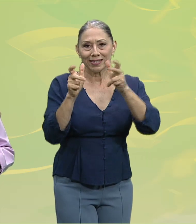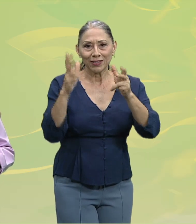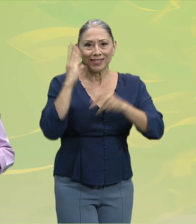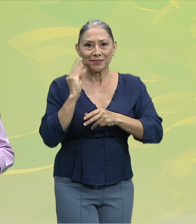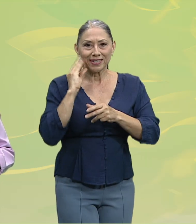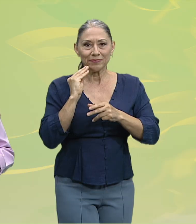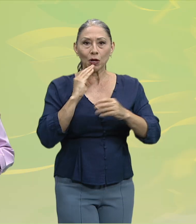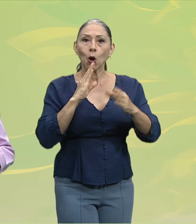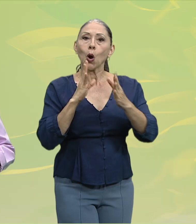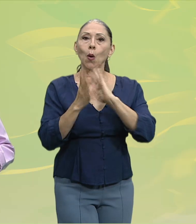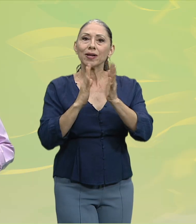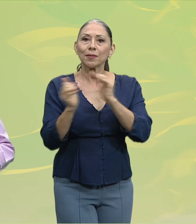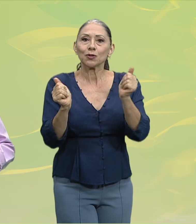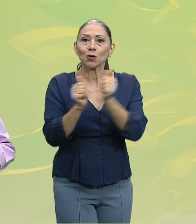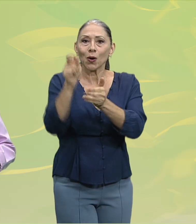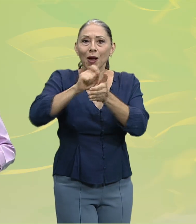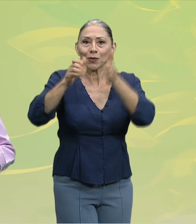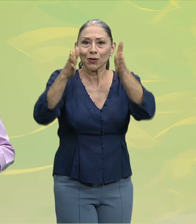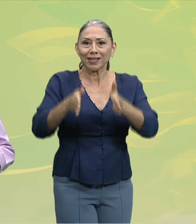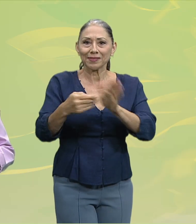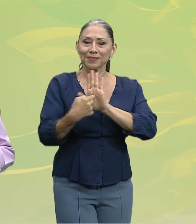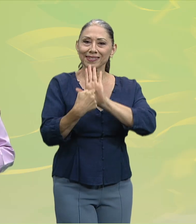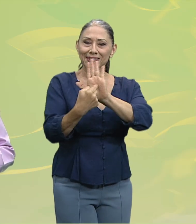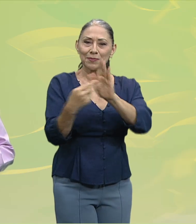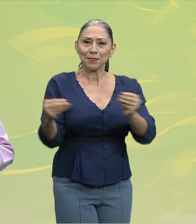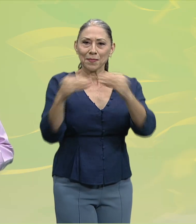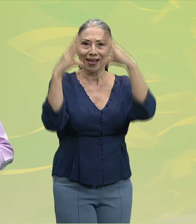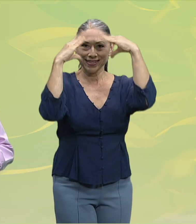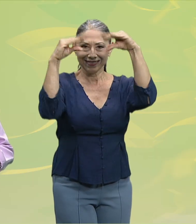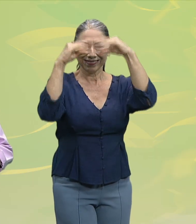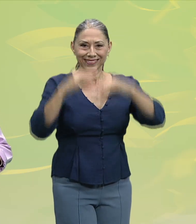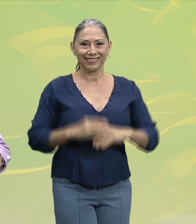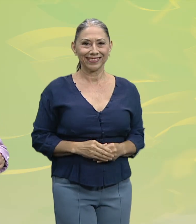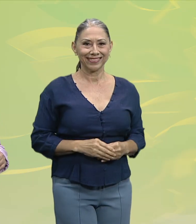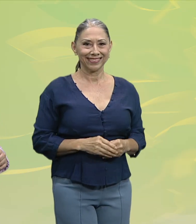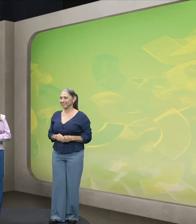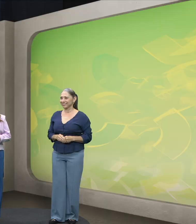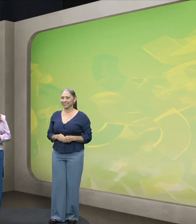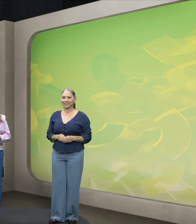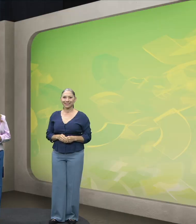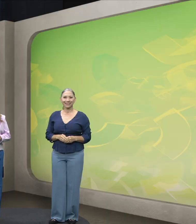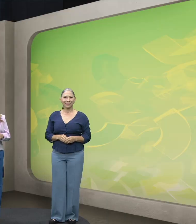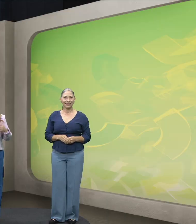Experiencias. Conversamos con sus autoras y le presentamos los detalles.